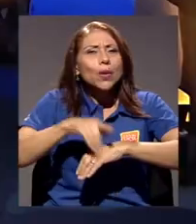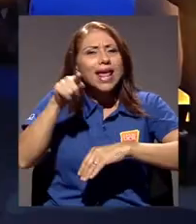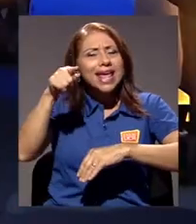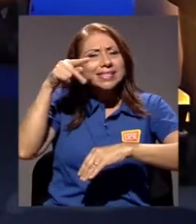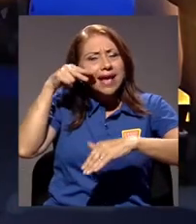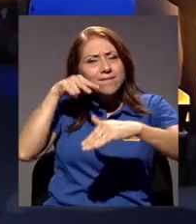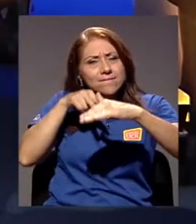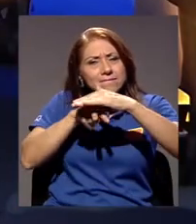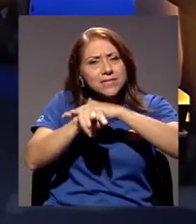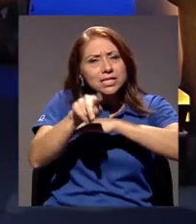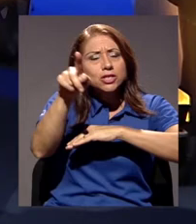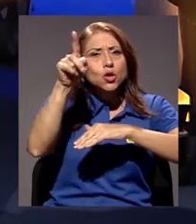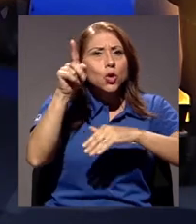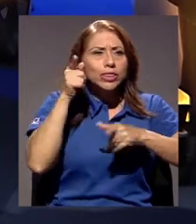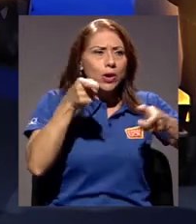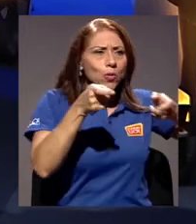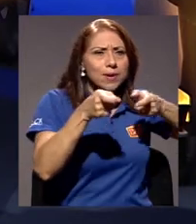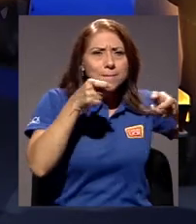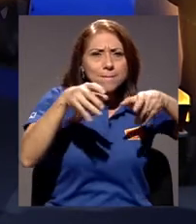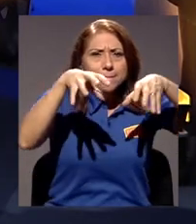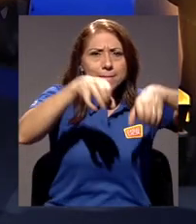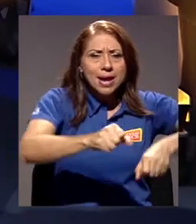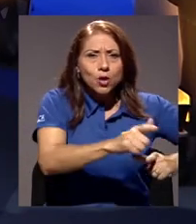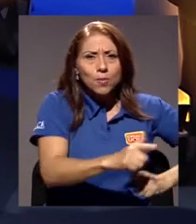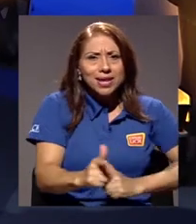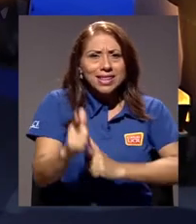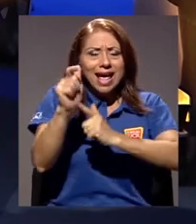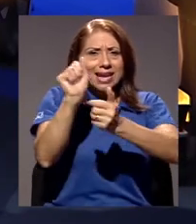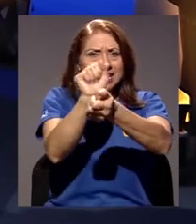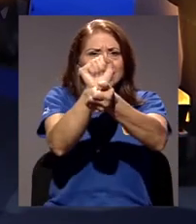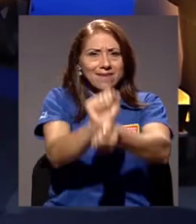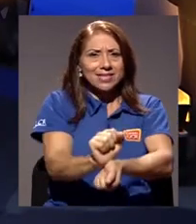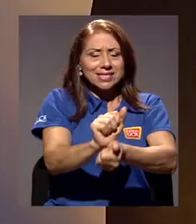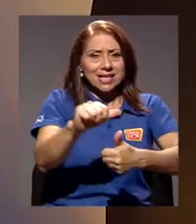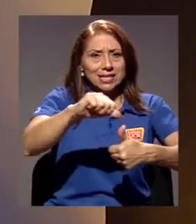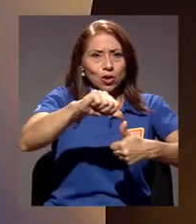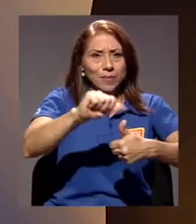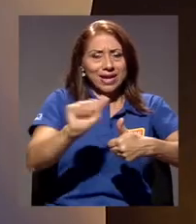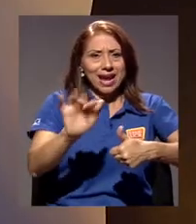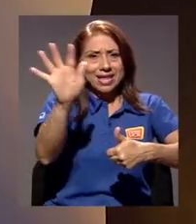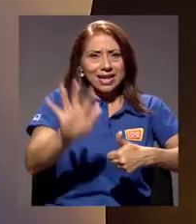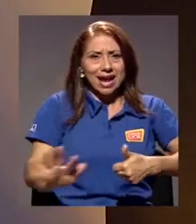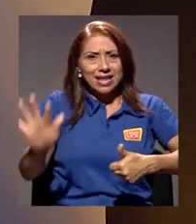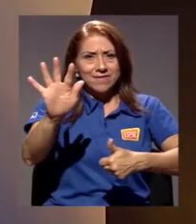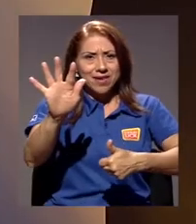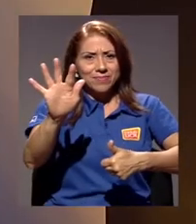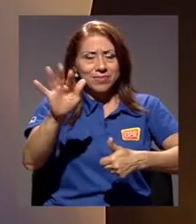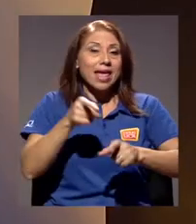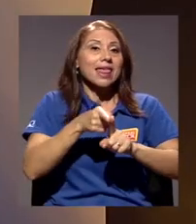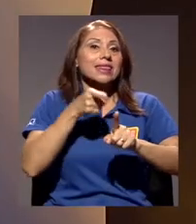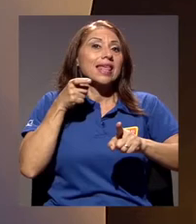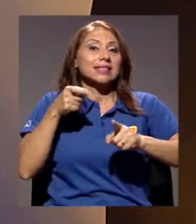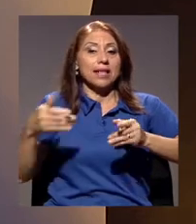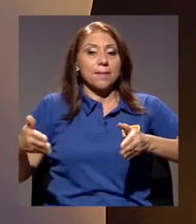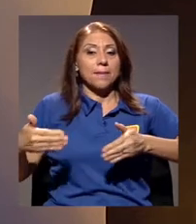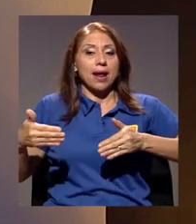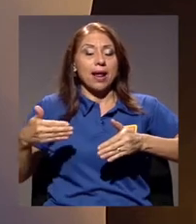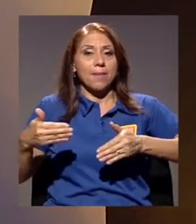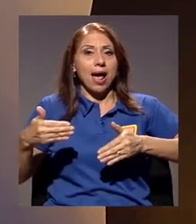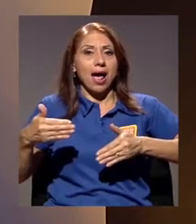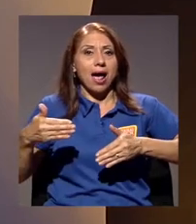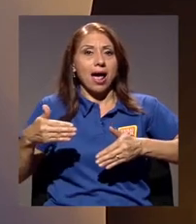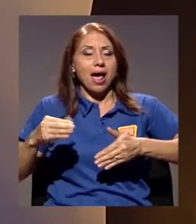imperio militar esclavista en centroamérica y el caribe que cubriría desde el istmo de panamá